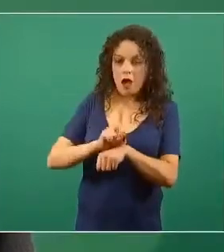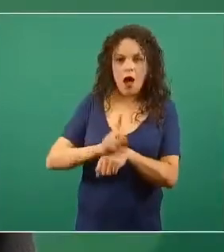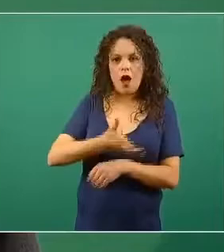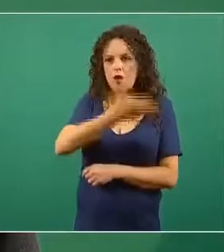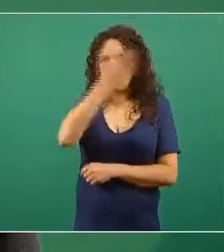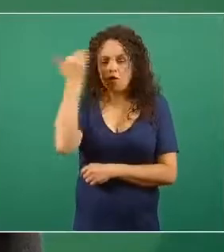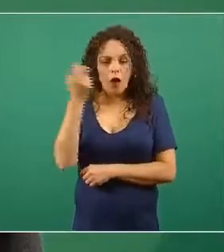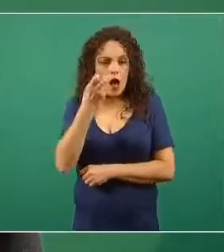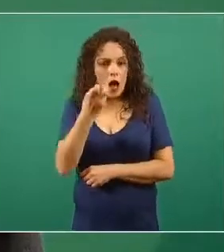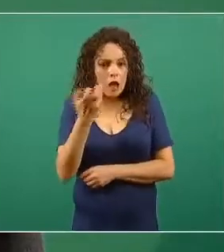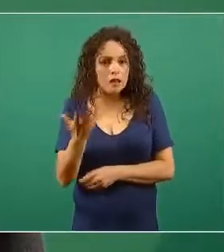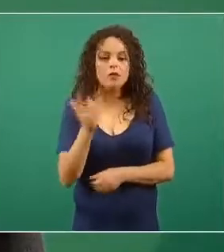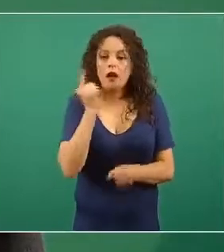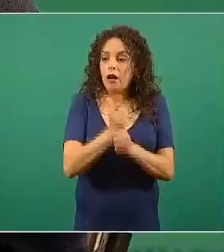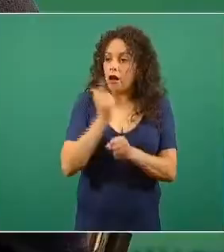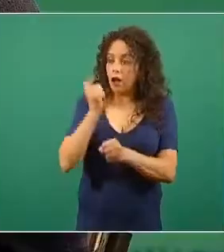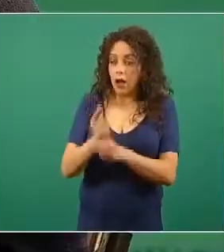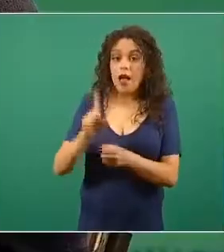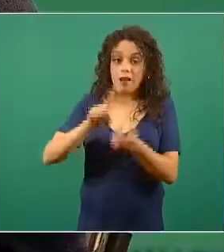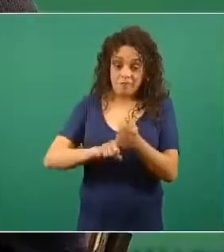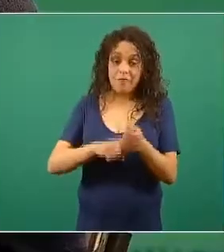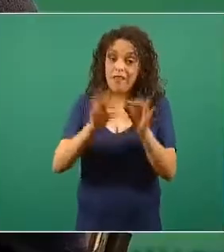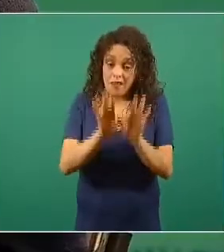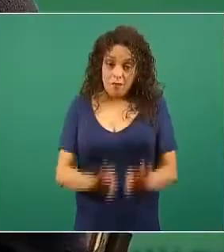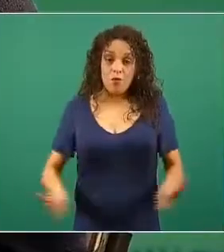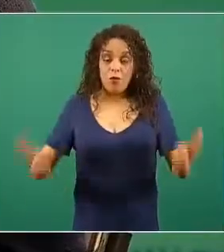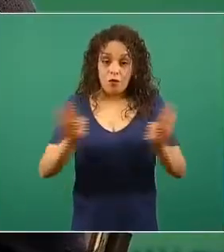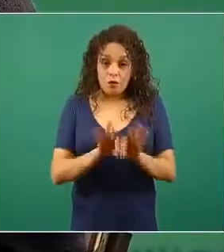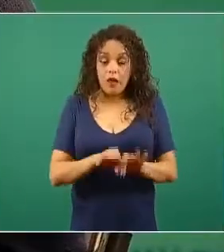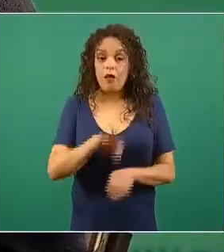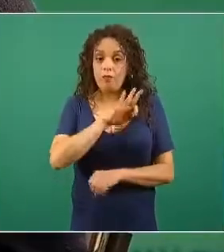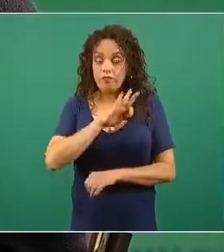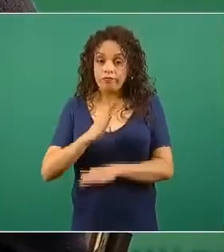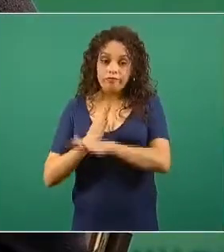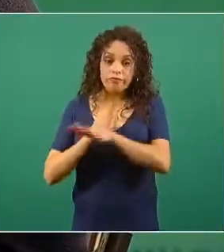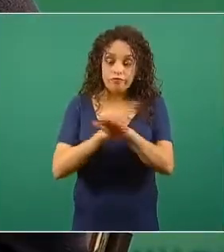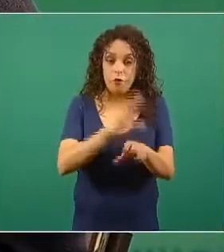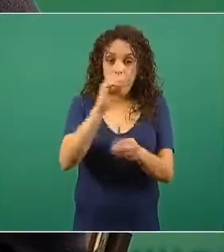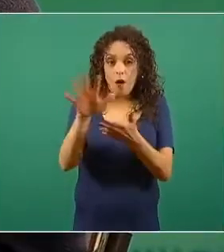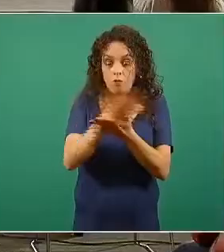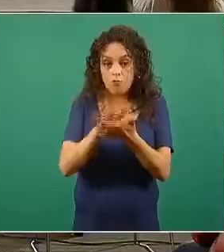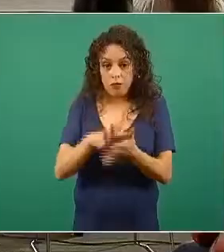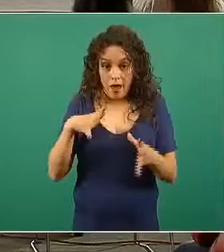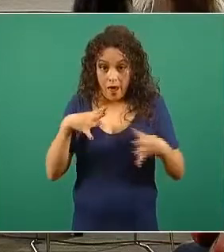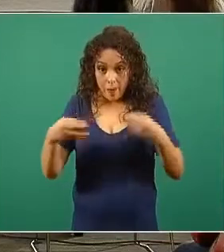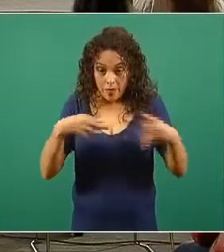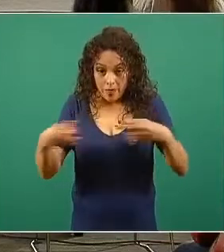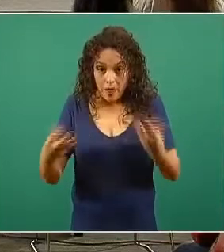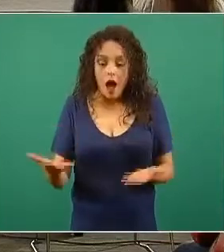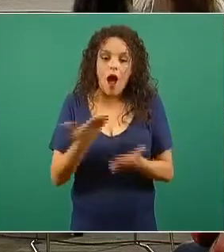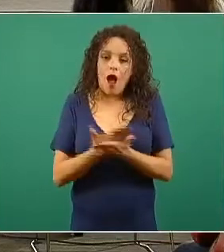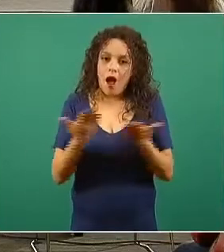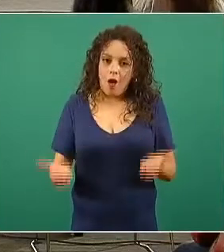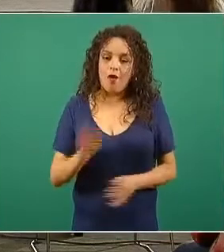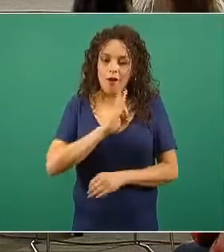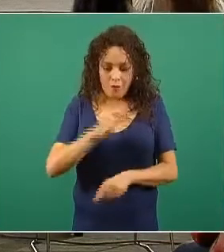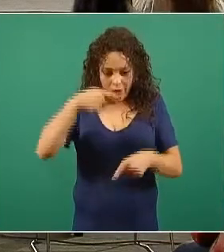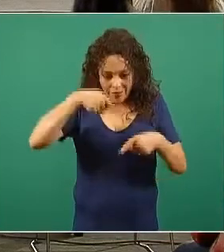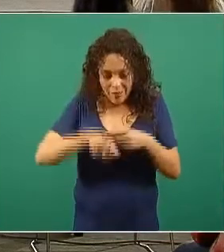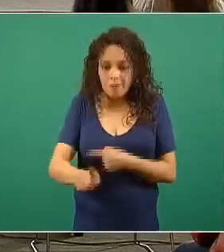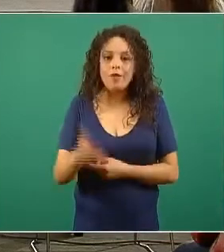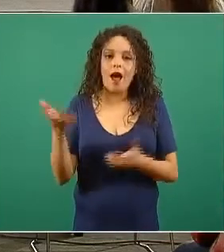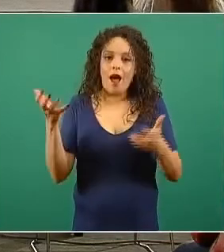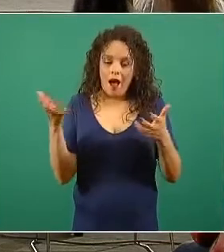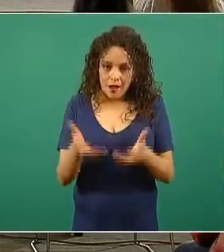identificado como elementos importantes para combatir y mitigar la epidemia, pues bueno, se empiecen a implementar, como